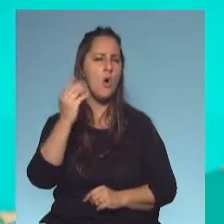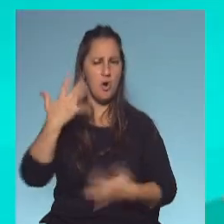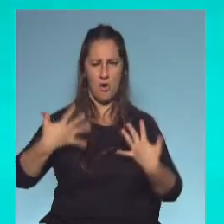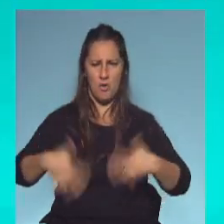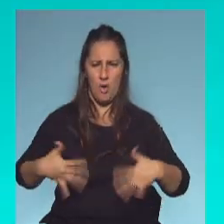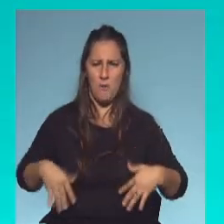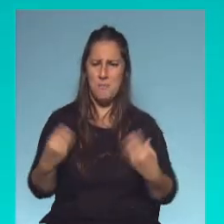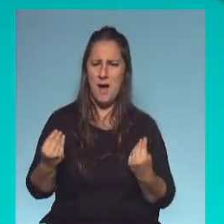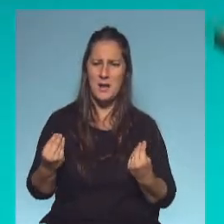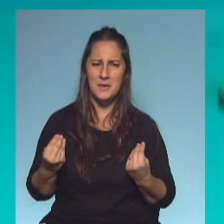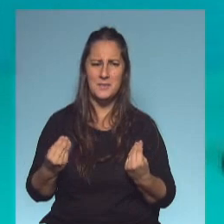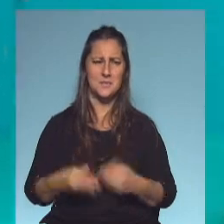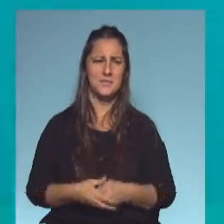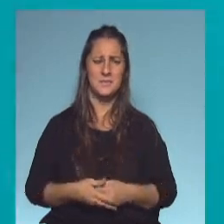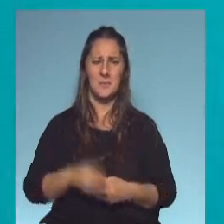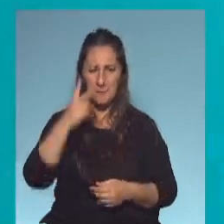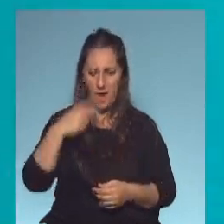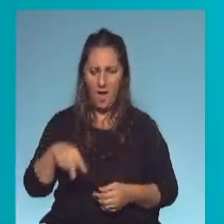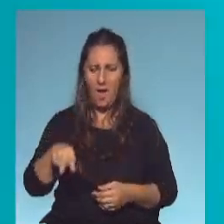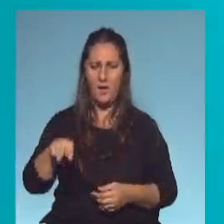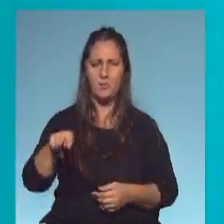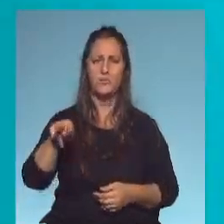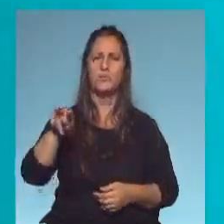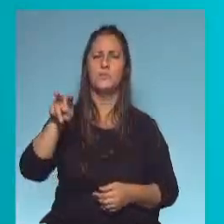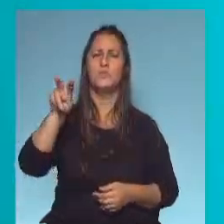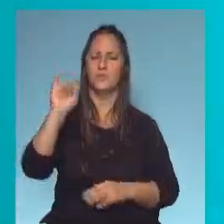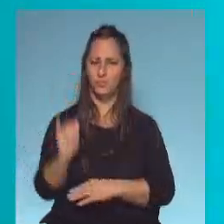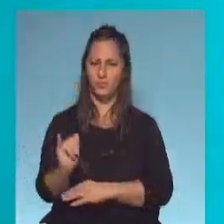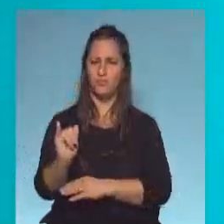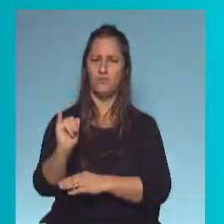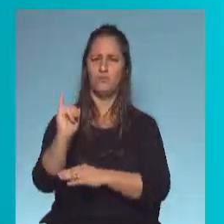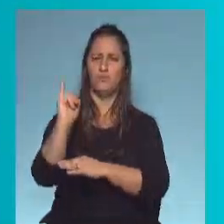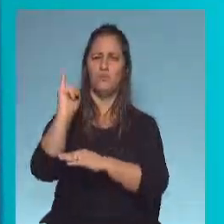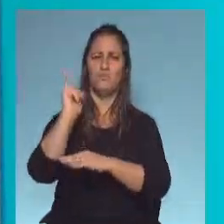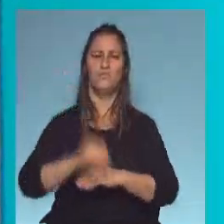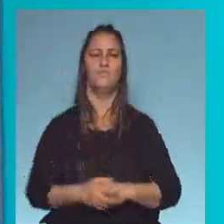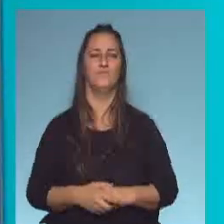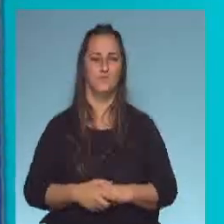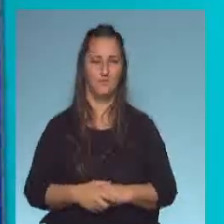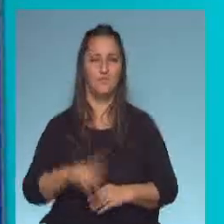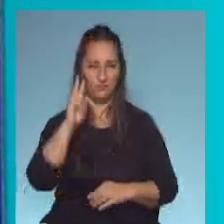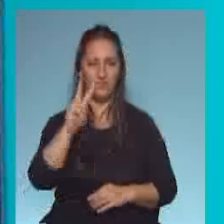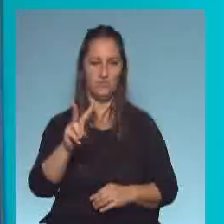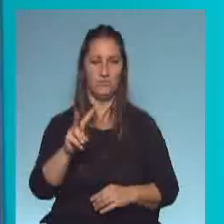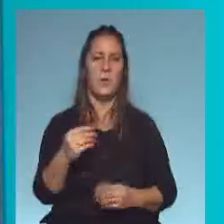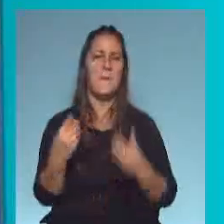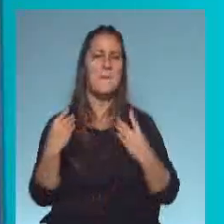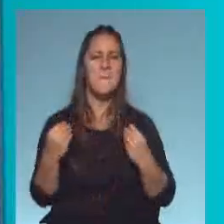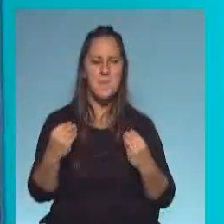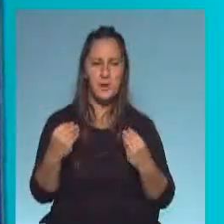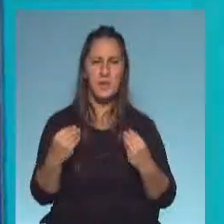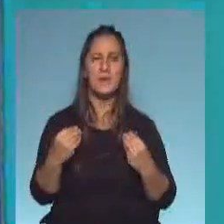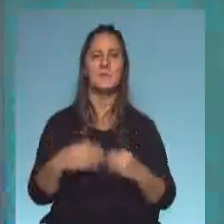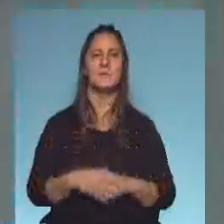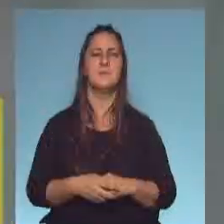pilcha? Mirá lo que es esto. Mirá el paneo. Quédate quieto, te están paneando, ¿eh? Sí, sí, sí, estoy viendo ahí en la pantalla. Es porque se